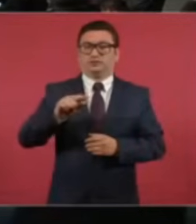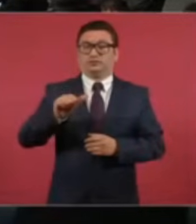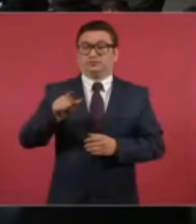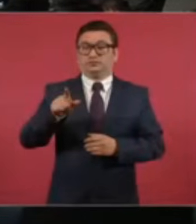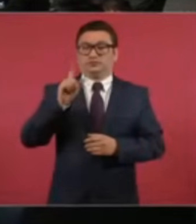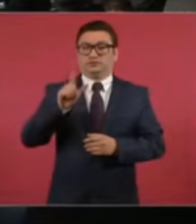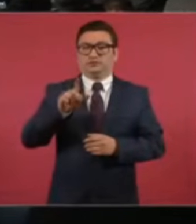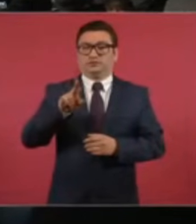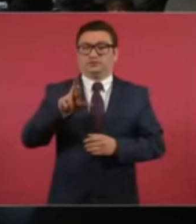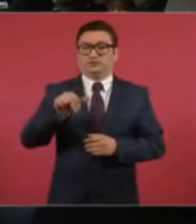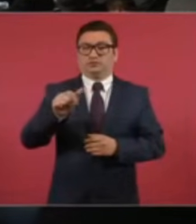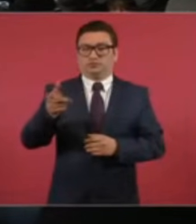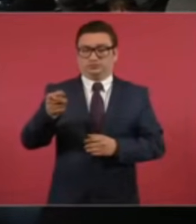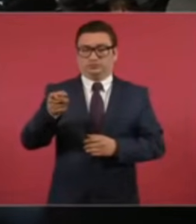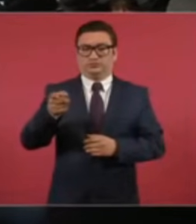Laura,